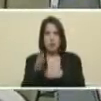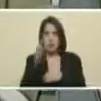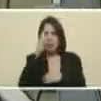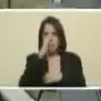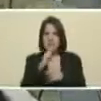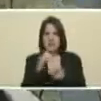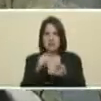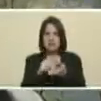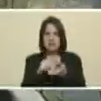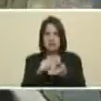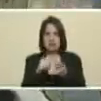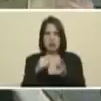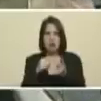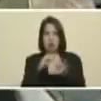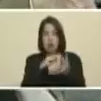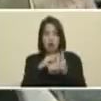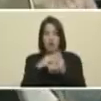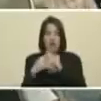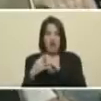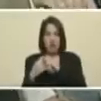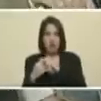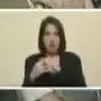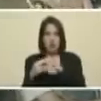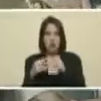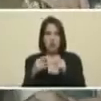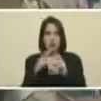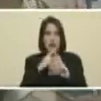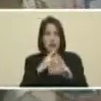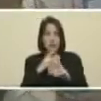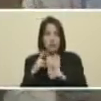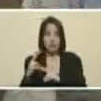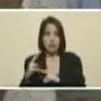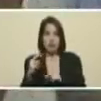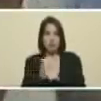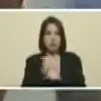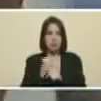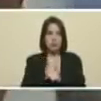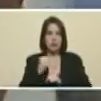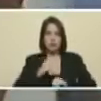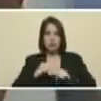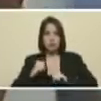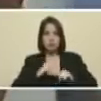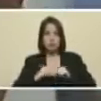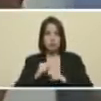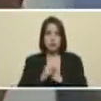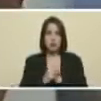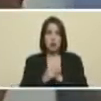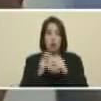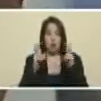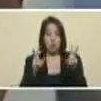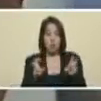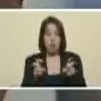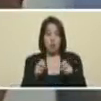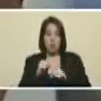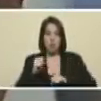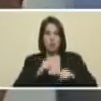causa popular de los barrios, de responder a la causa del movimiento obrero, de luchar por un nuevo movimiento clasista,